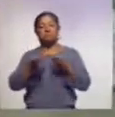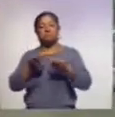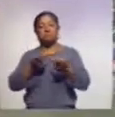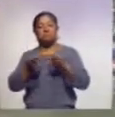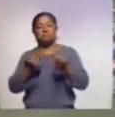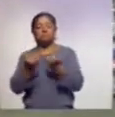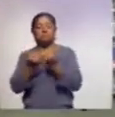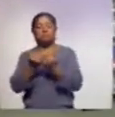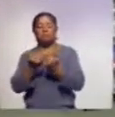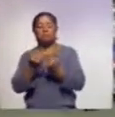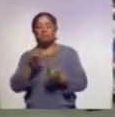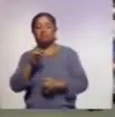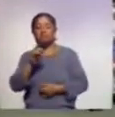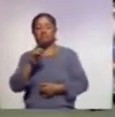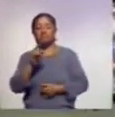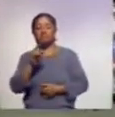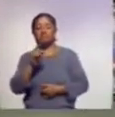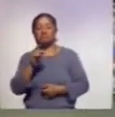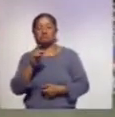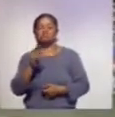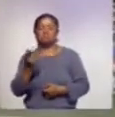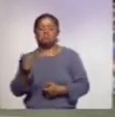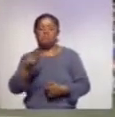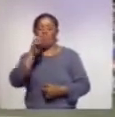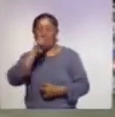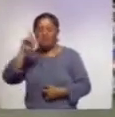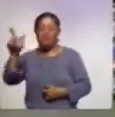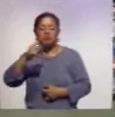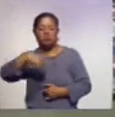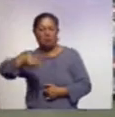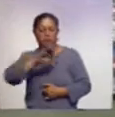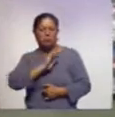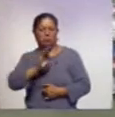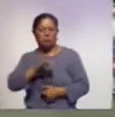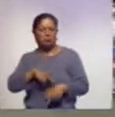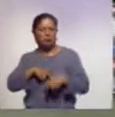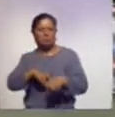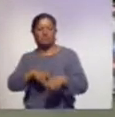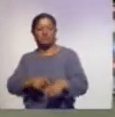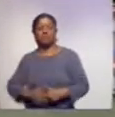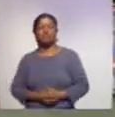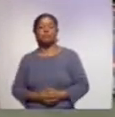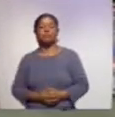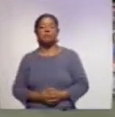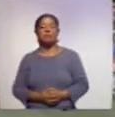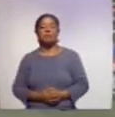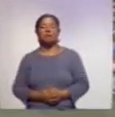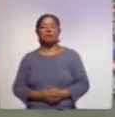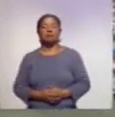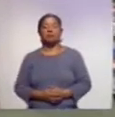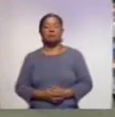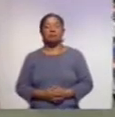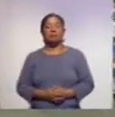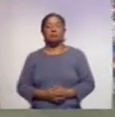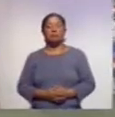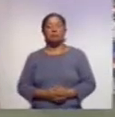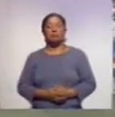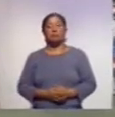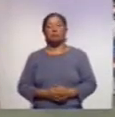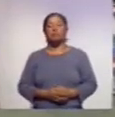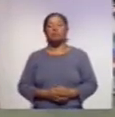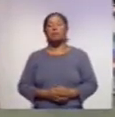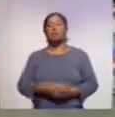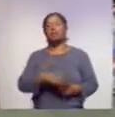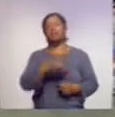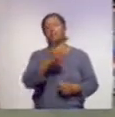los desafíos de la vida profesional. Mario, auditorio, comentarles un dato que en este primer semestre de este año el gobierno del estado, a